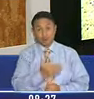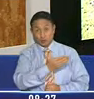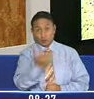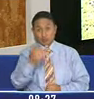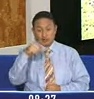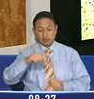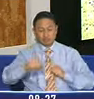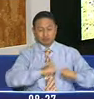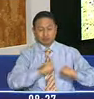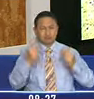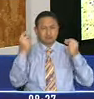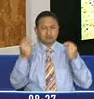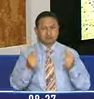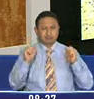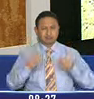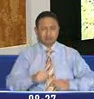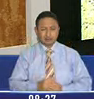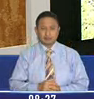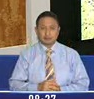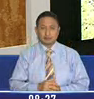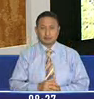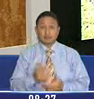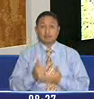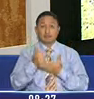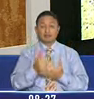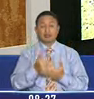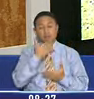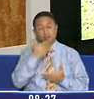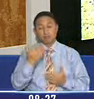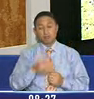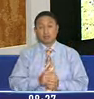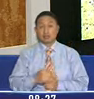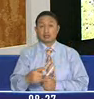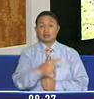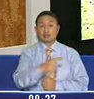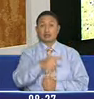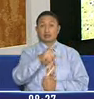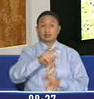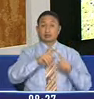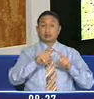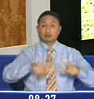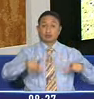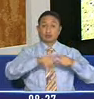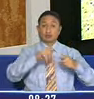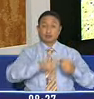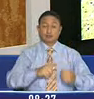ese trabajo rápido que se debería hacer en favor de mejores días a muchos sectores de la ciudad.